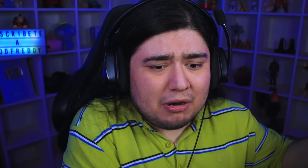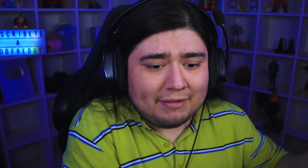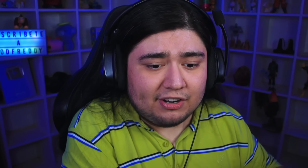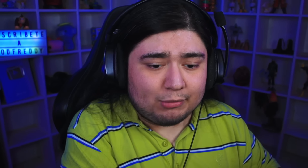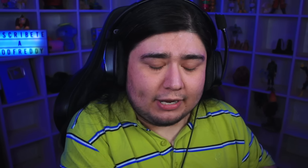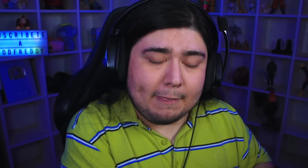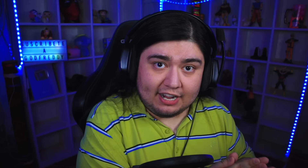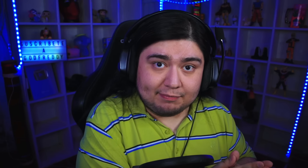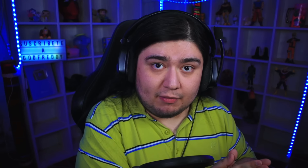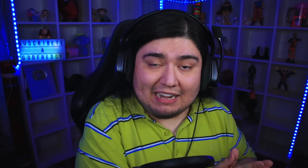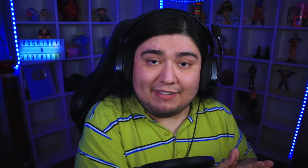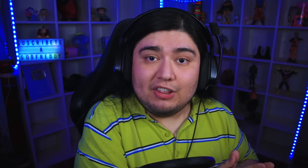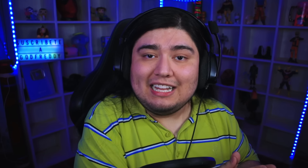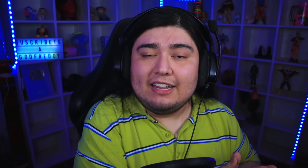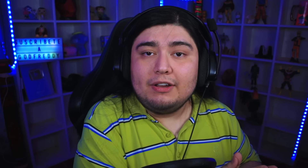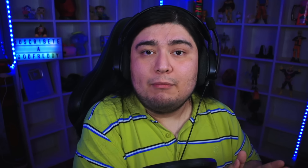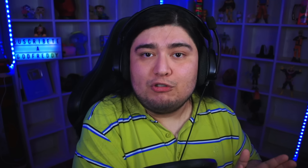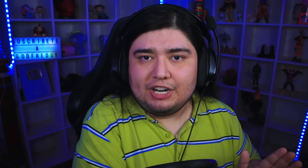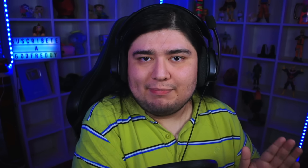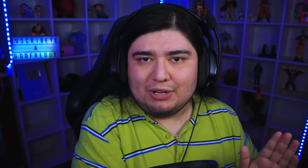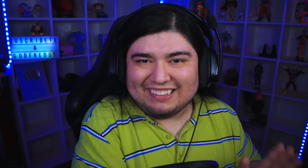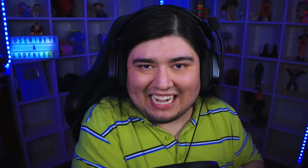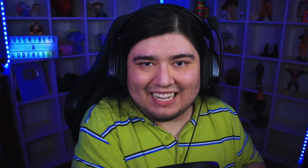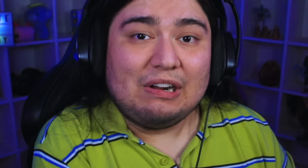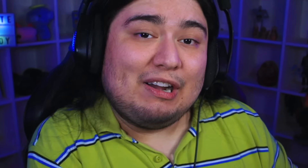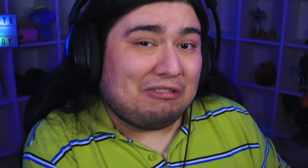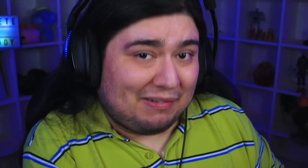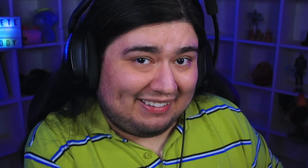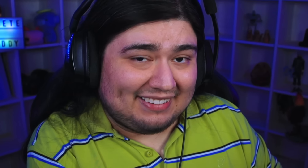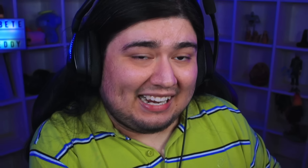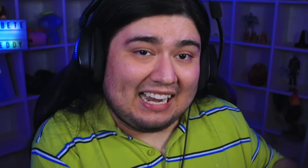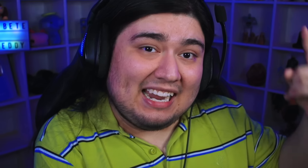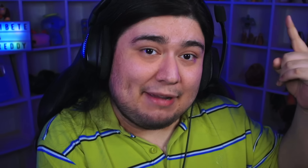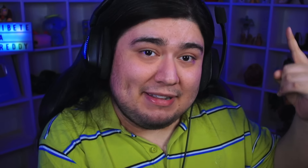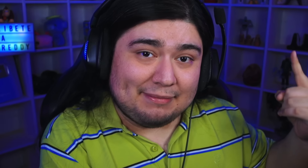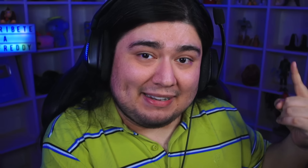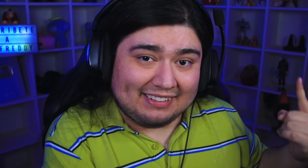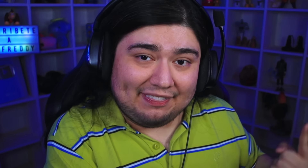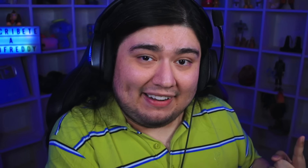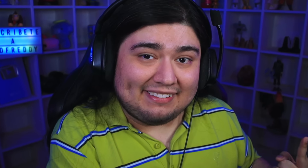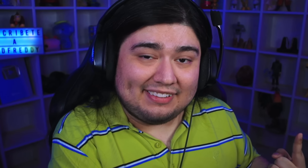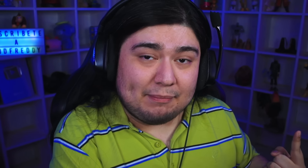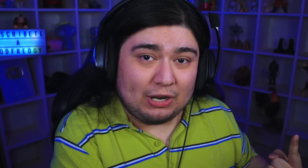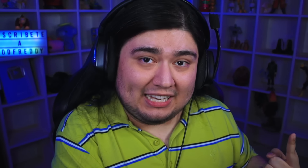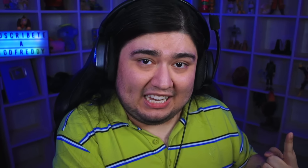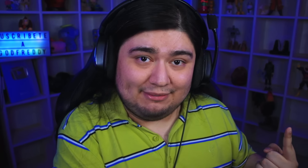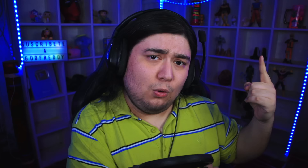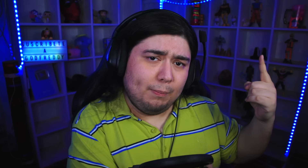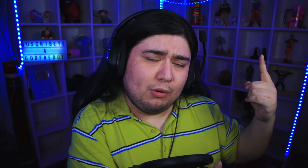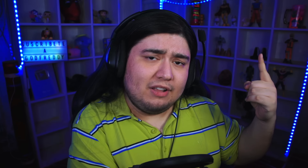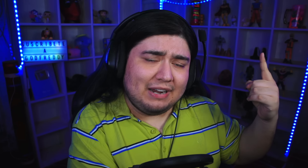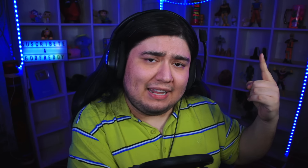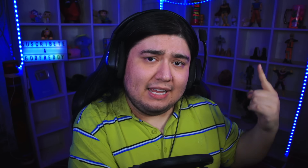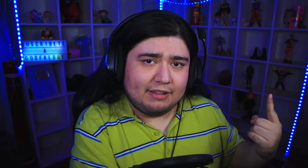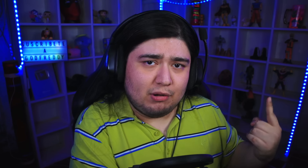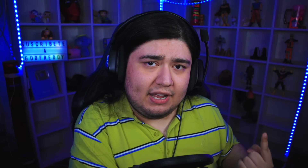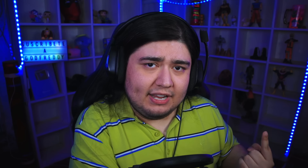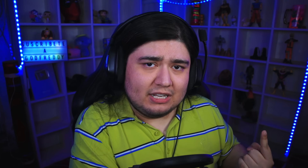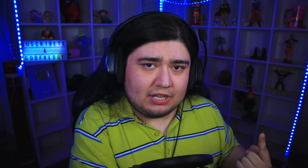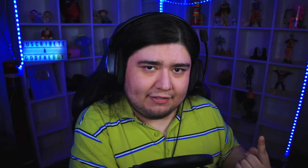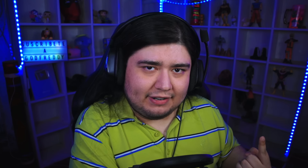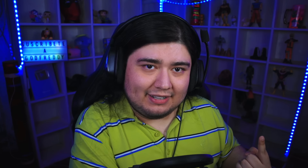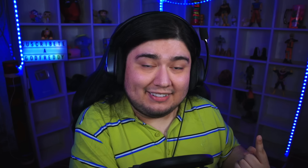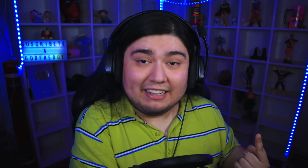Yo he visto comentarios por ahí. Gracias por ver el video del día de hoy. Muchas gracias por estar. Recuerda suscribirte a este canal, a mis demás canales que están por aquí. Un poco de Freddy, por de